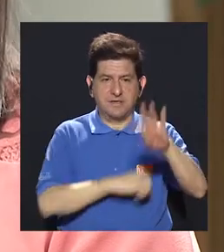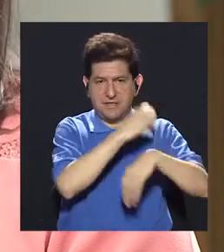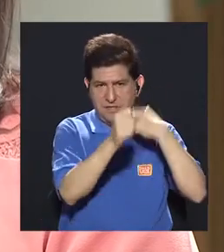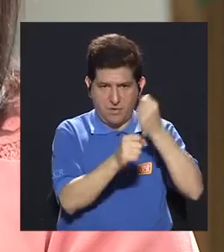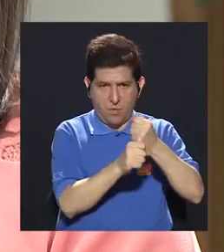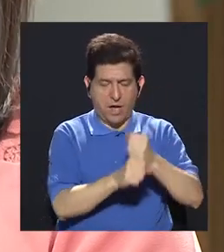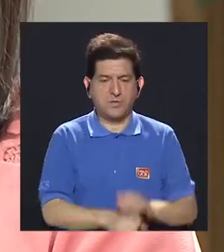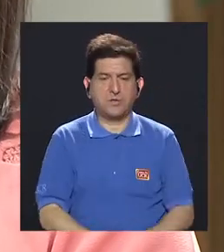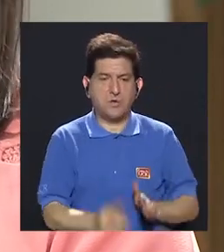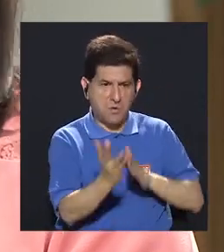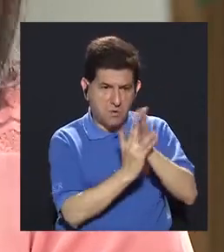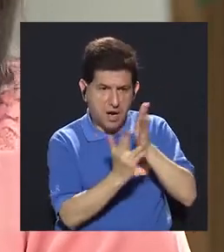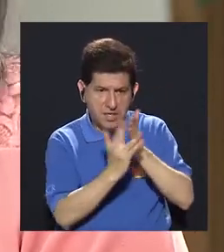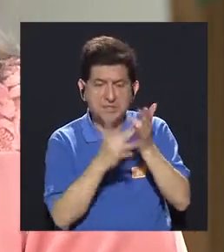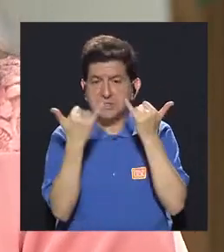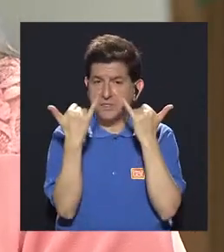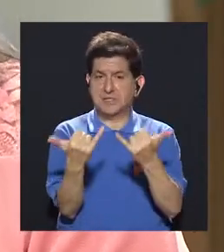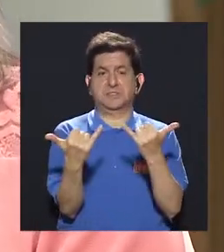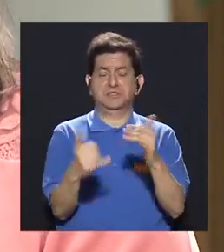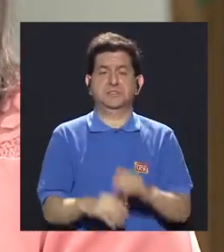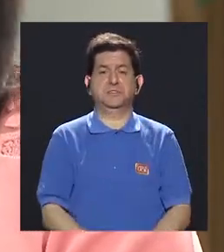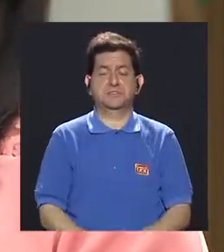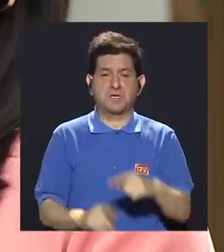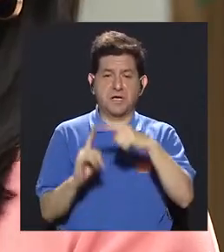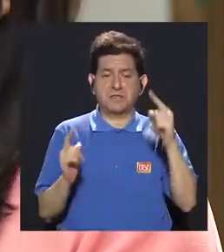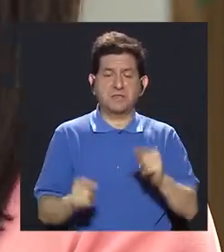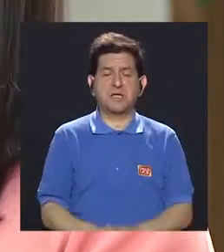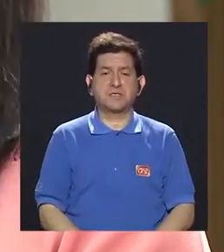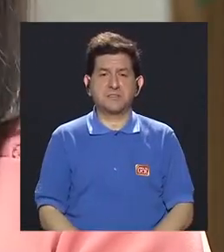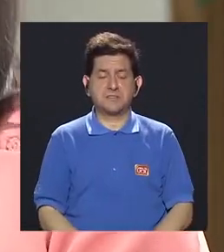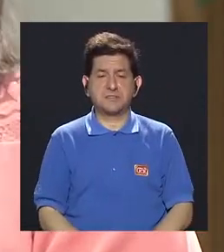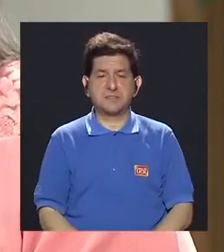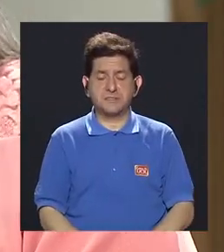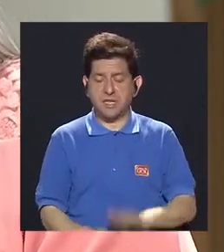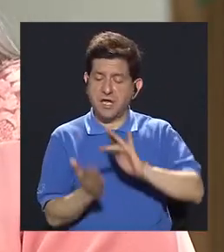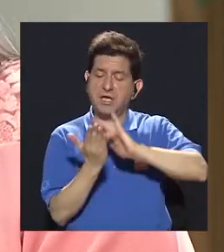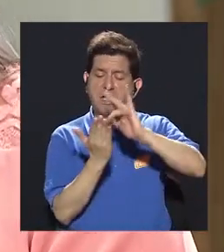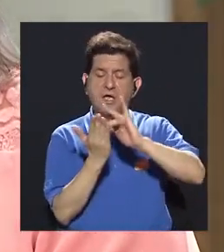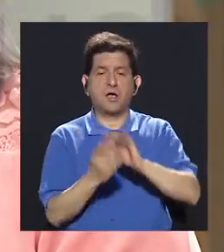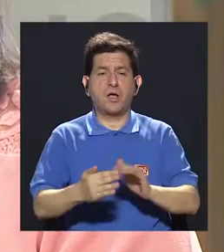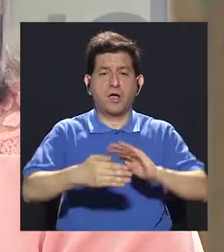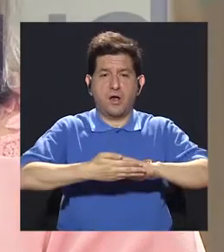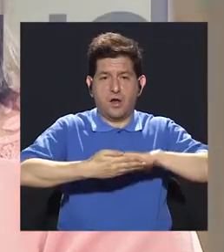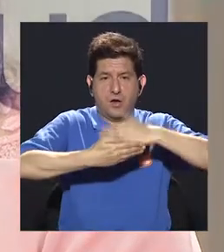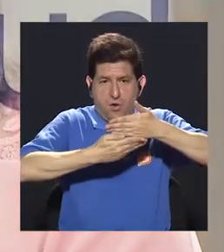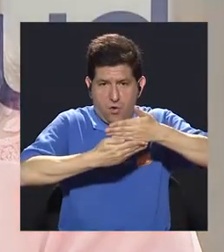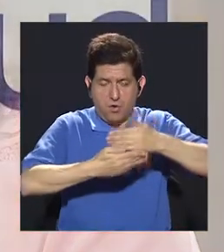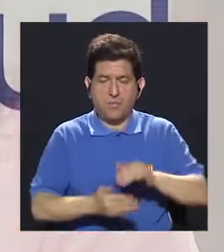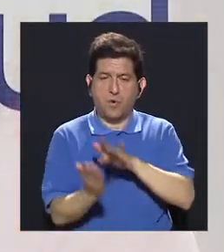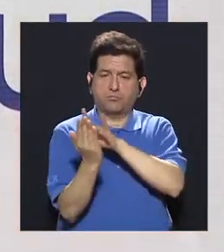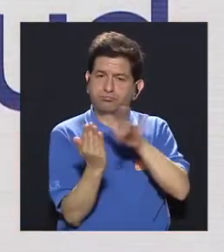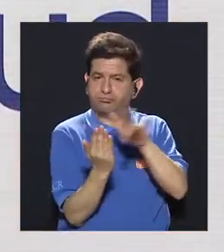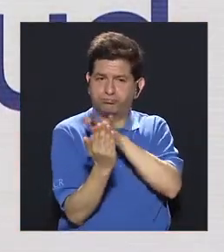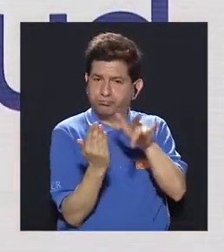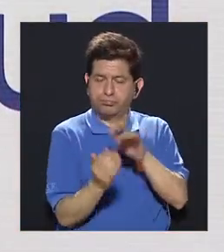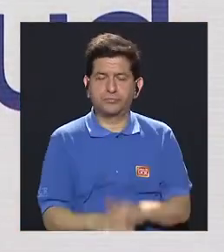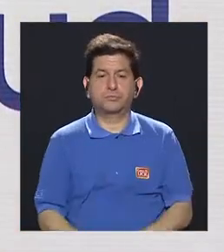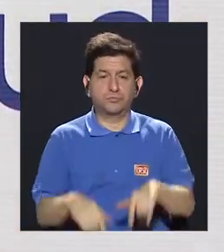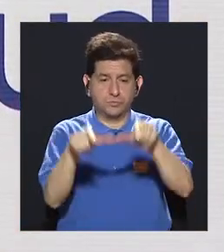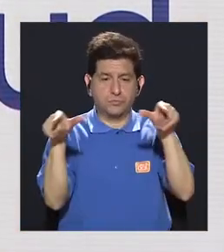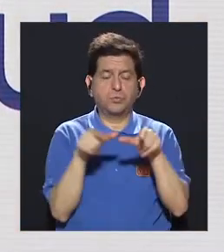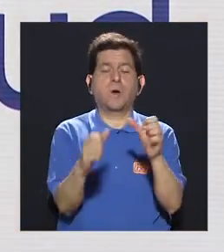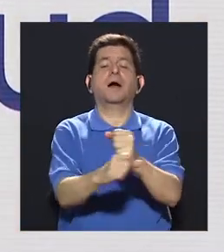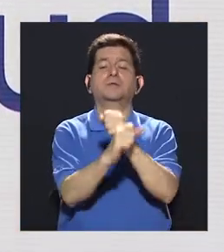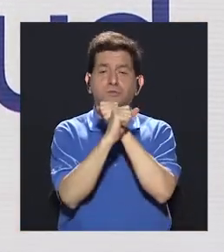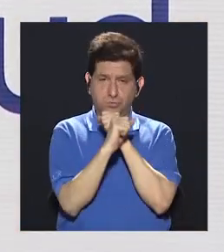años. Pueden accesarlo ya mismo, ¿verdad? Desde su celular, desde una computadora, desde una tableta. Es